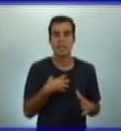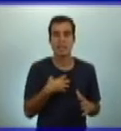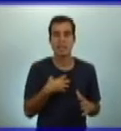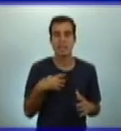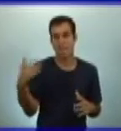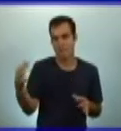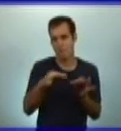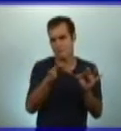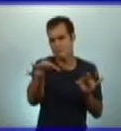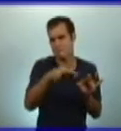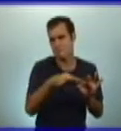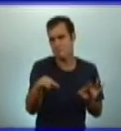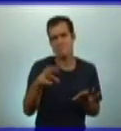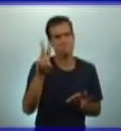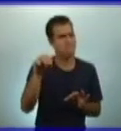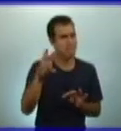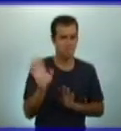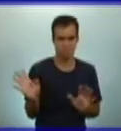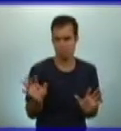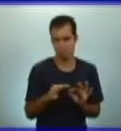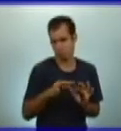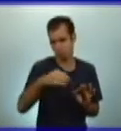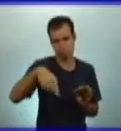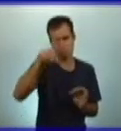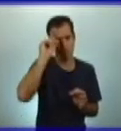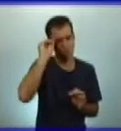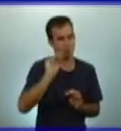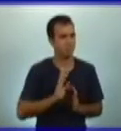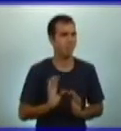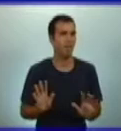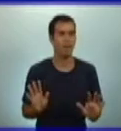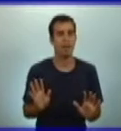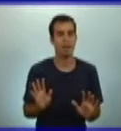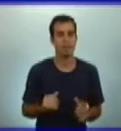que ustedes todos conocen, el metro. Estamos hablando de sustraer a